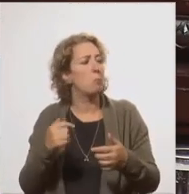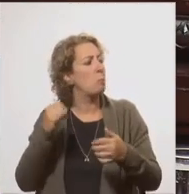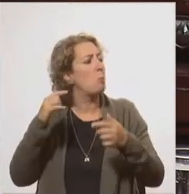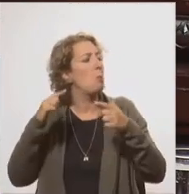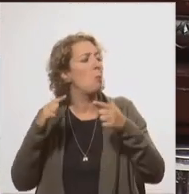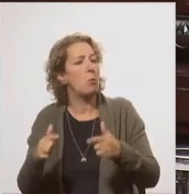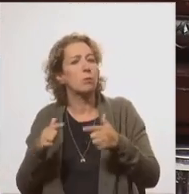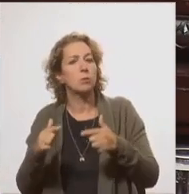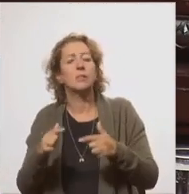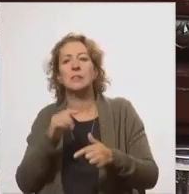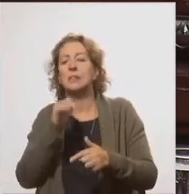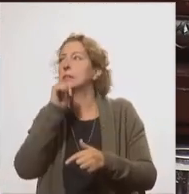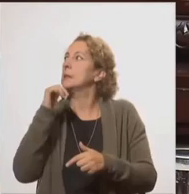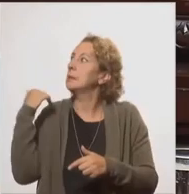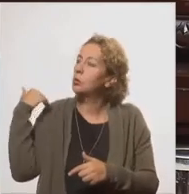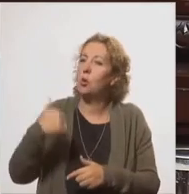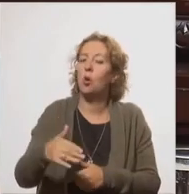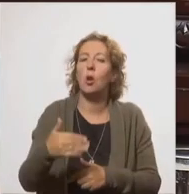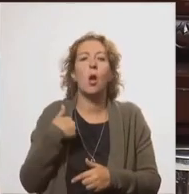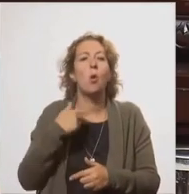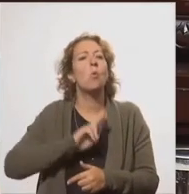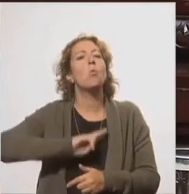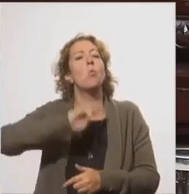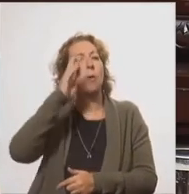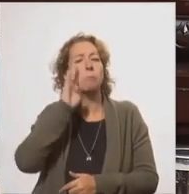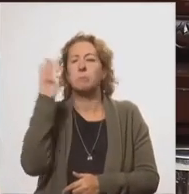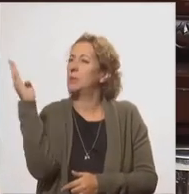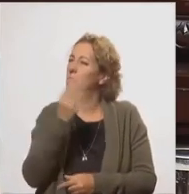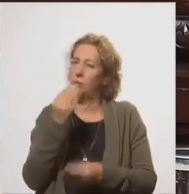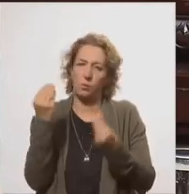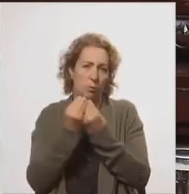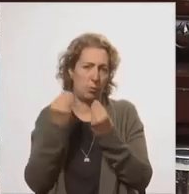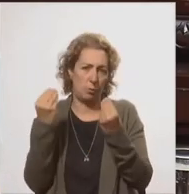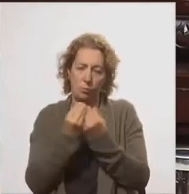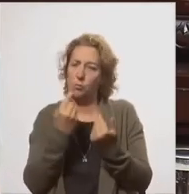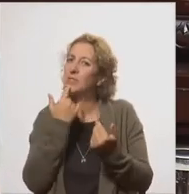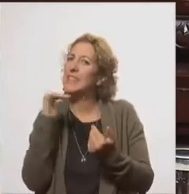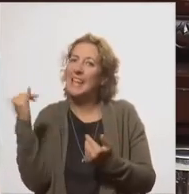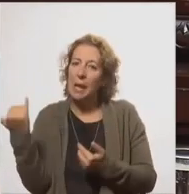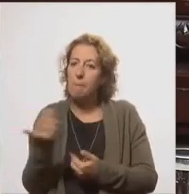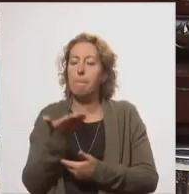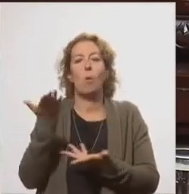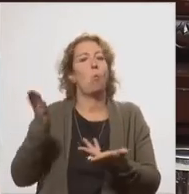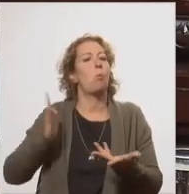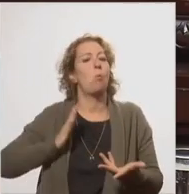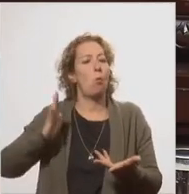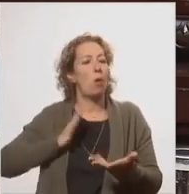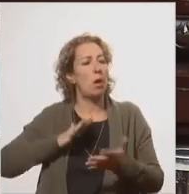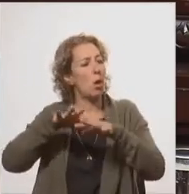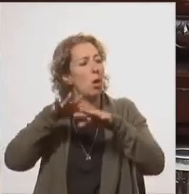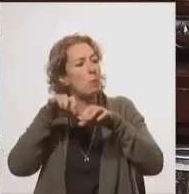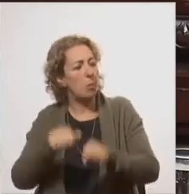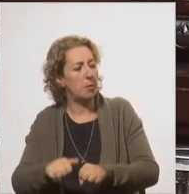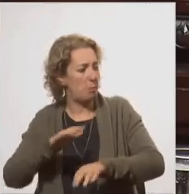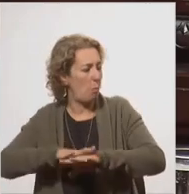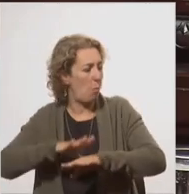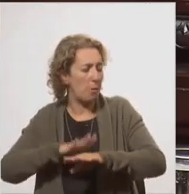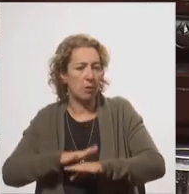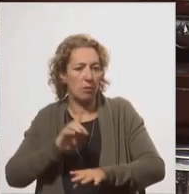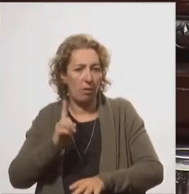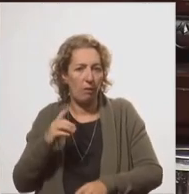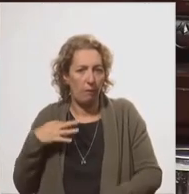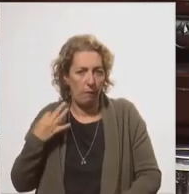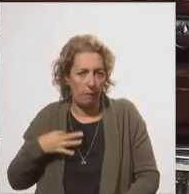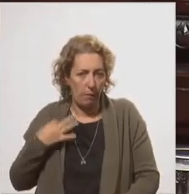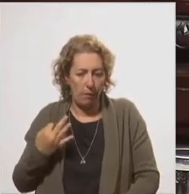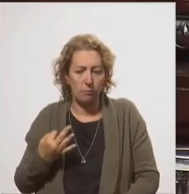historia del Uruguay reconoce muchos ejemplos de mujeres comprometidas con el tiempo que les tocó vivir.